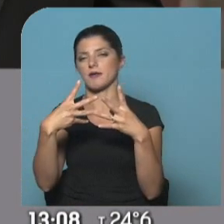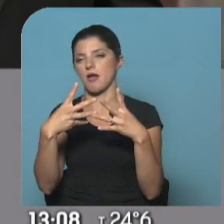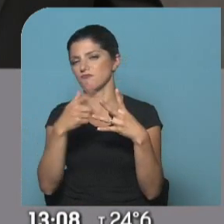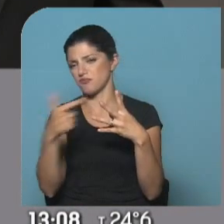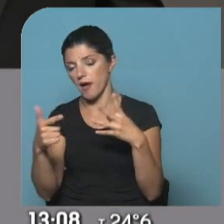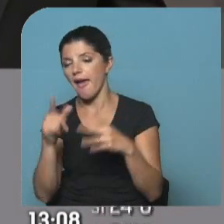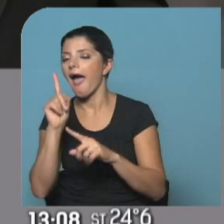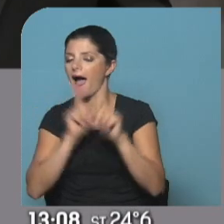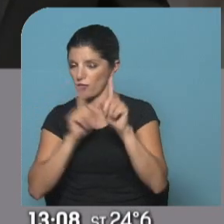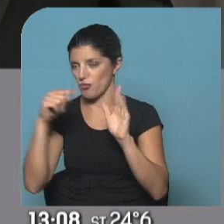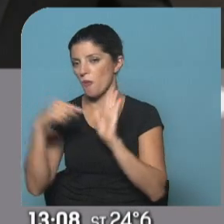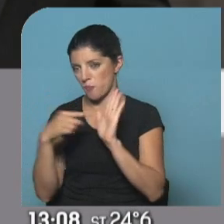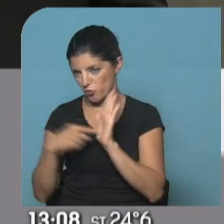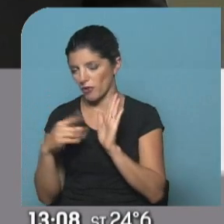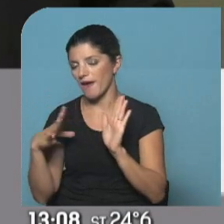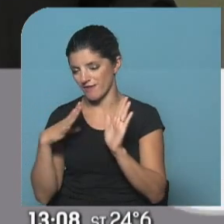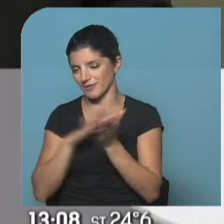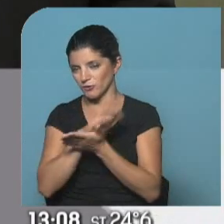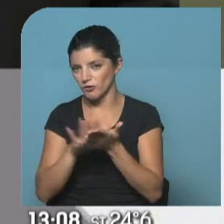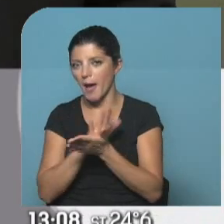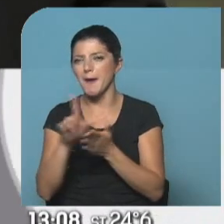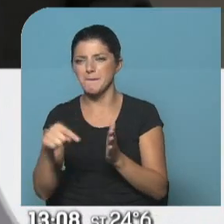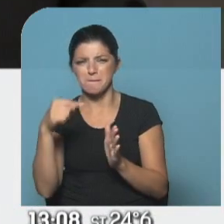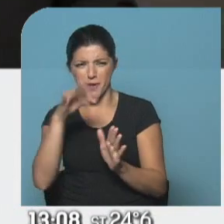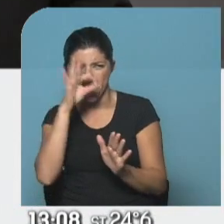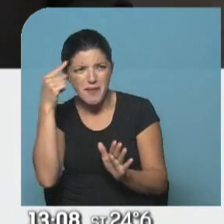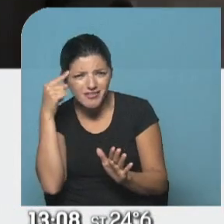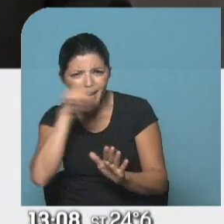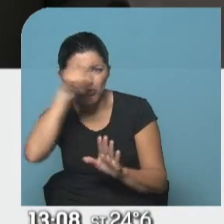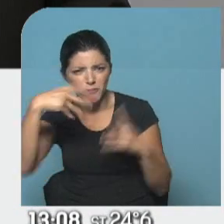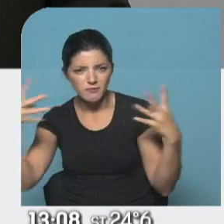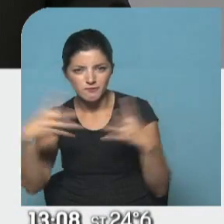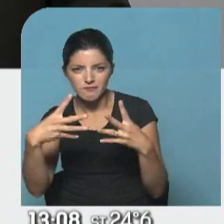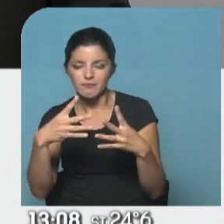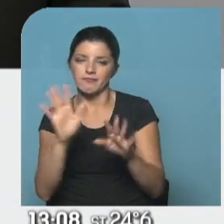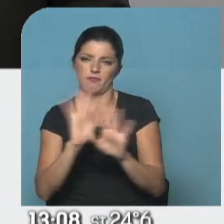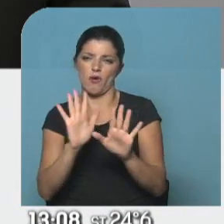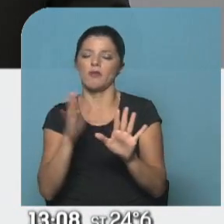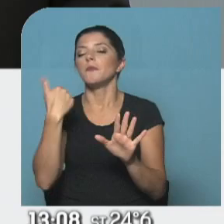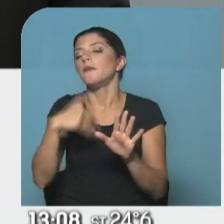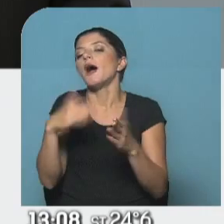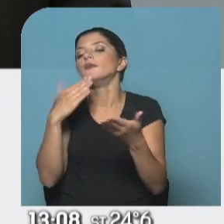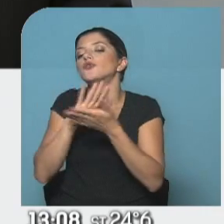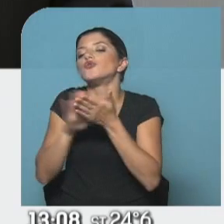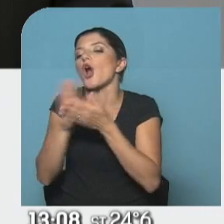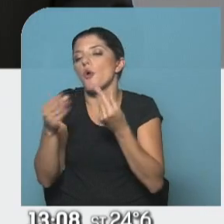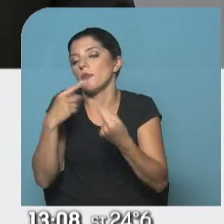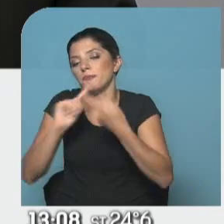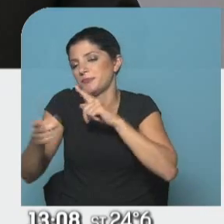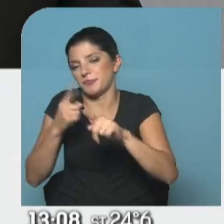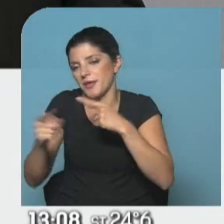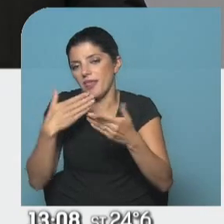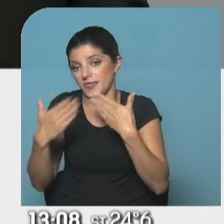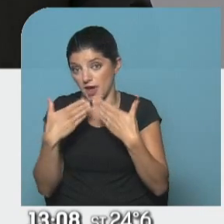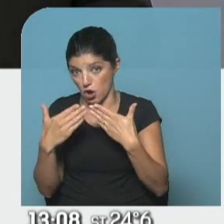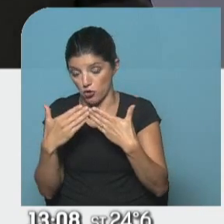que quedan pendientes, pero que nadie imagina que se van a resolver por la vía armada, sino por negociaciones diplomáticas. Y eso